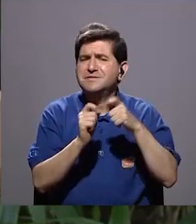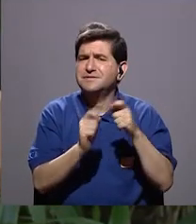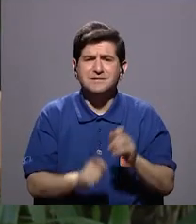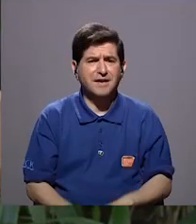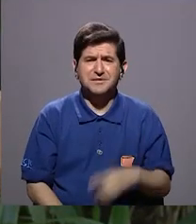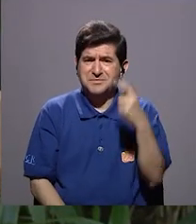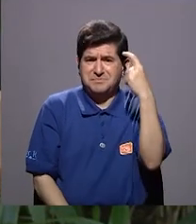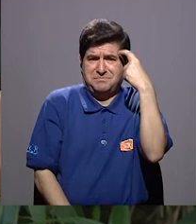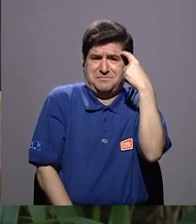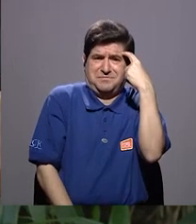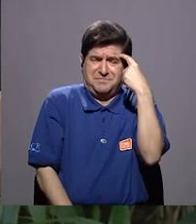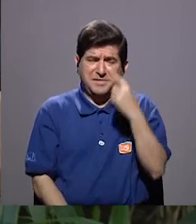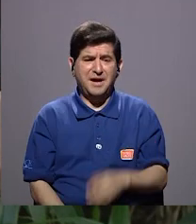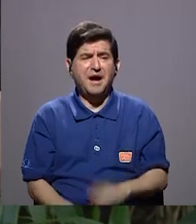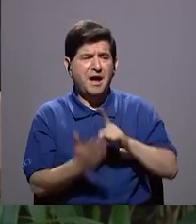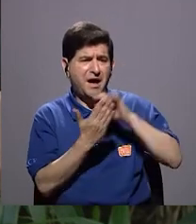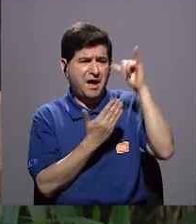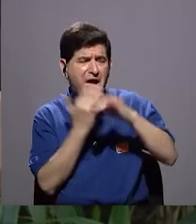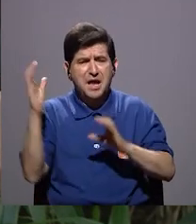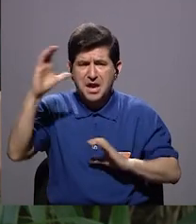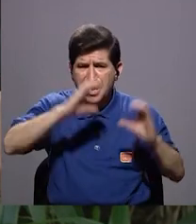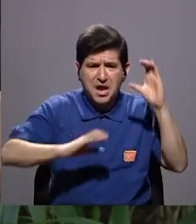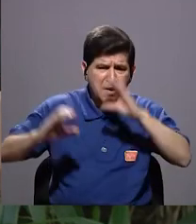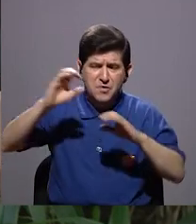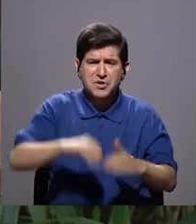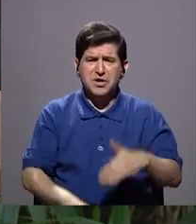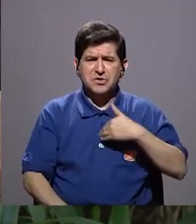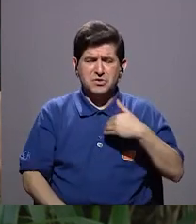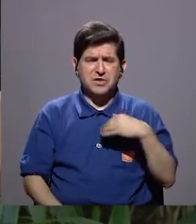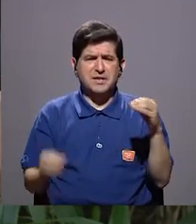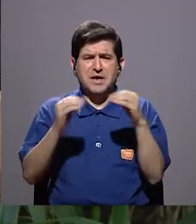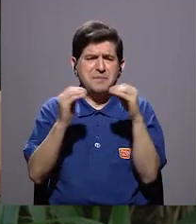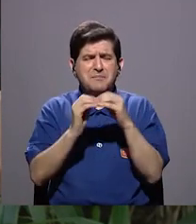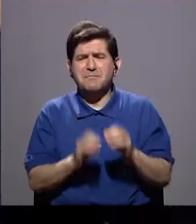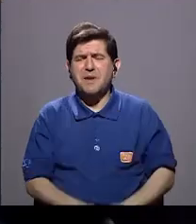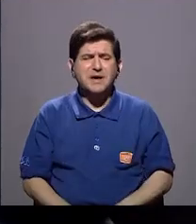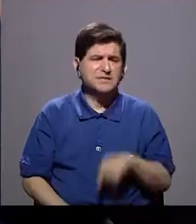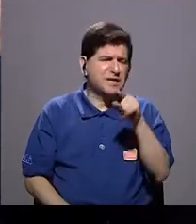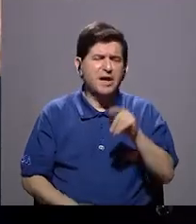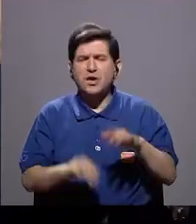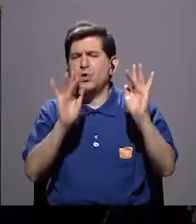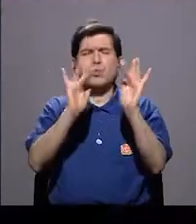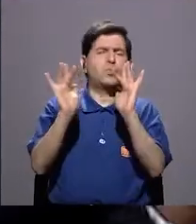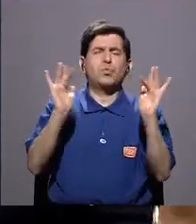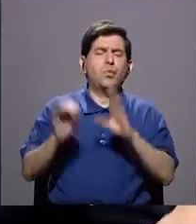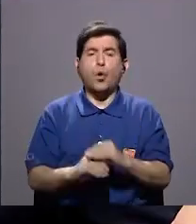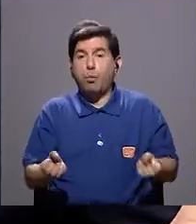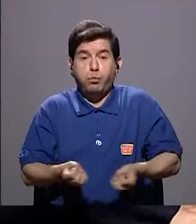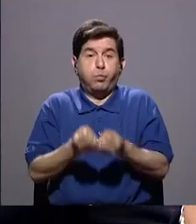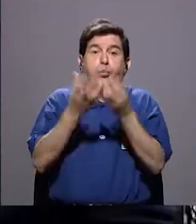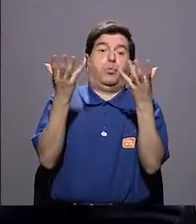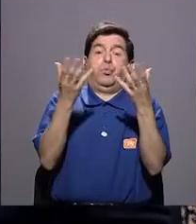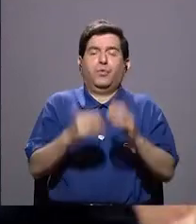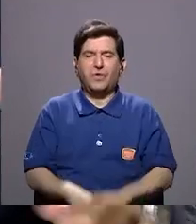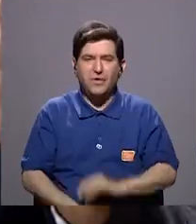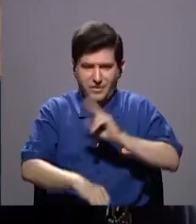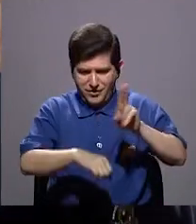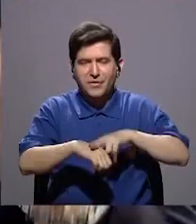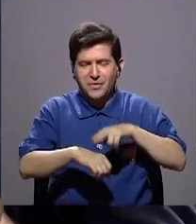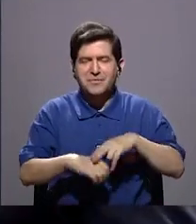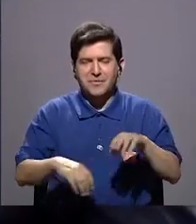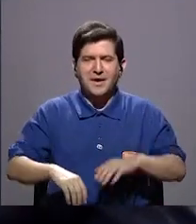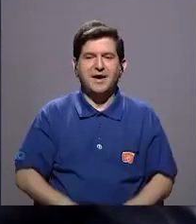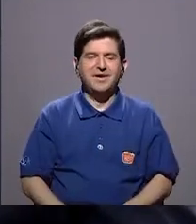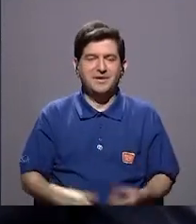exactamente, que el proyecto científico sea el que tenga más luces o el que haga más explosión, ¿verdad? Porque es típico que